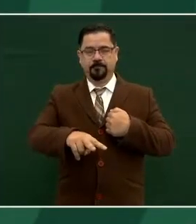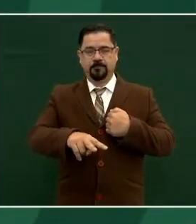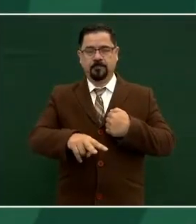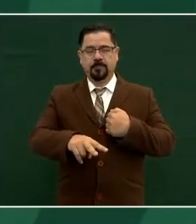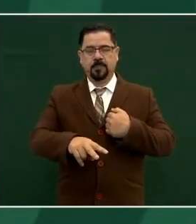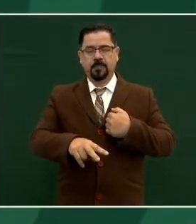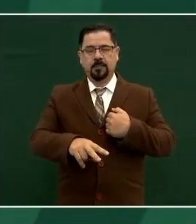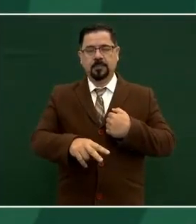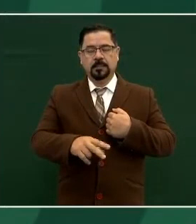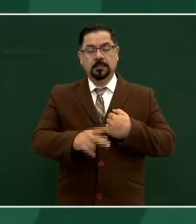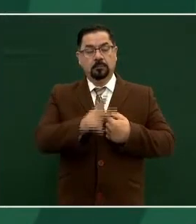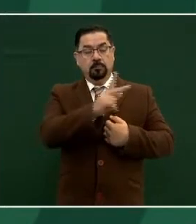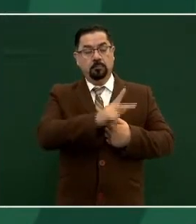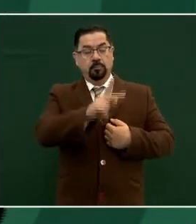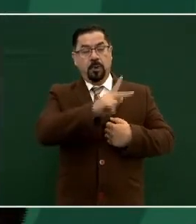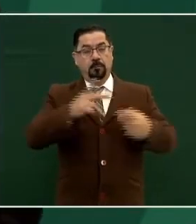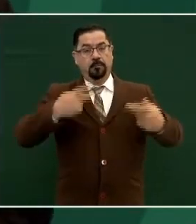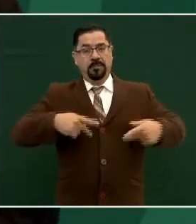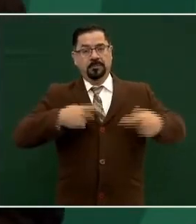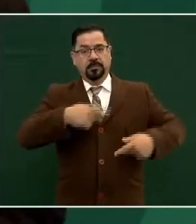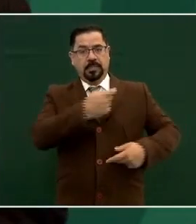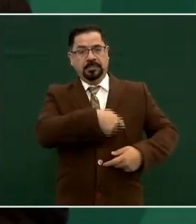respeto muchísimo al pueblo español,